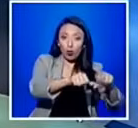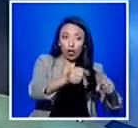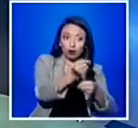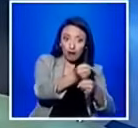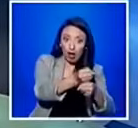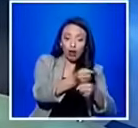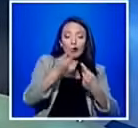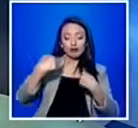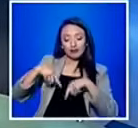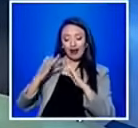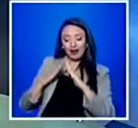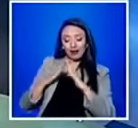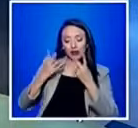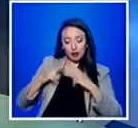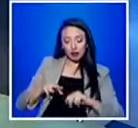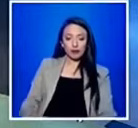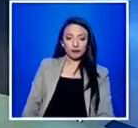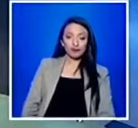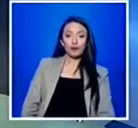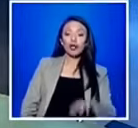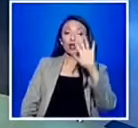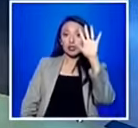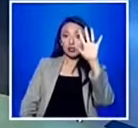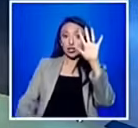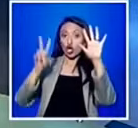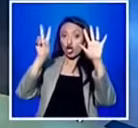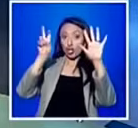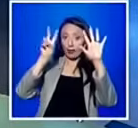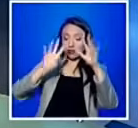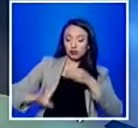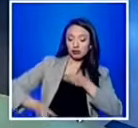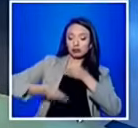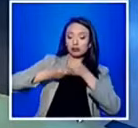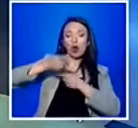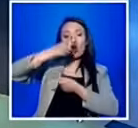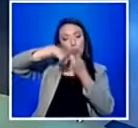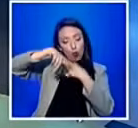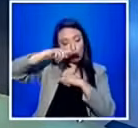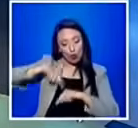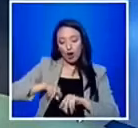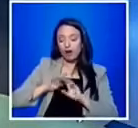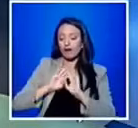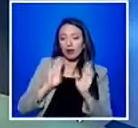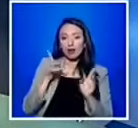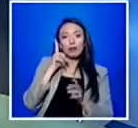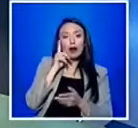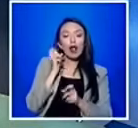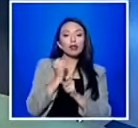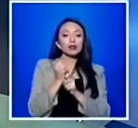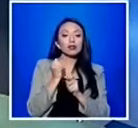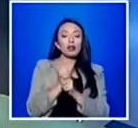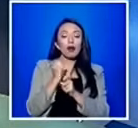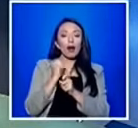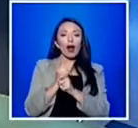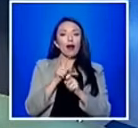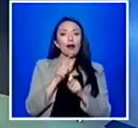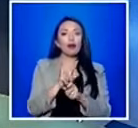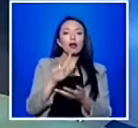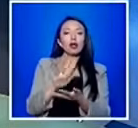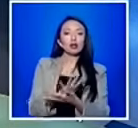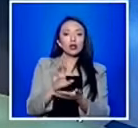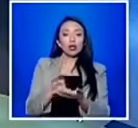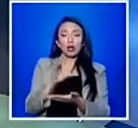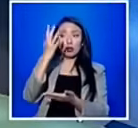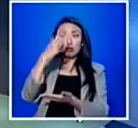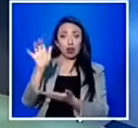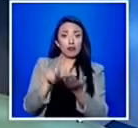fortalecido en los hogares. En total son 5 materias y una de estas es la cívica, que sí, vuelve y se inserta también, por supuesto, dentro de la malla curricular. Ya lo ha